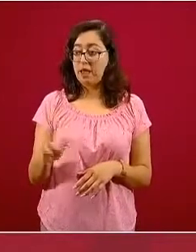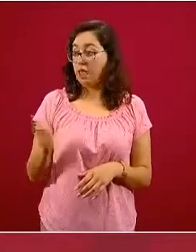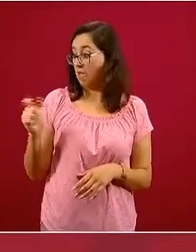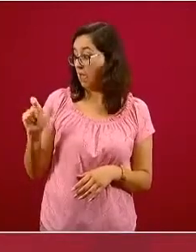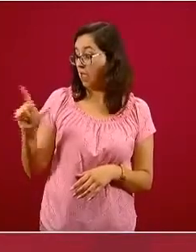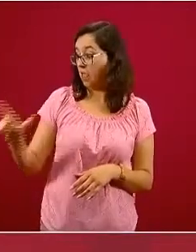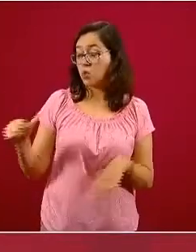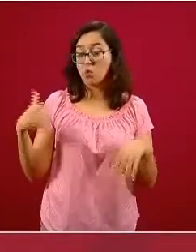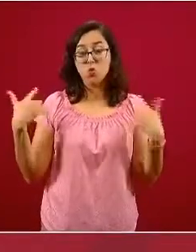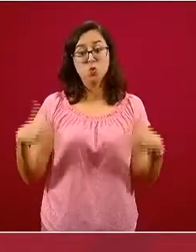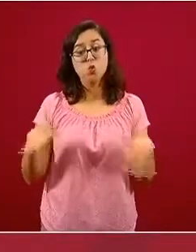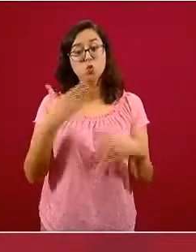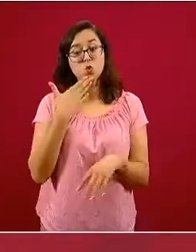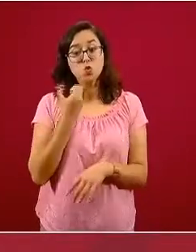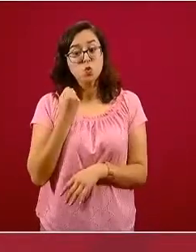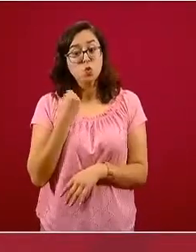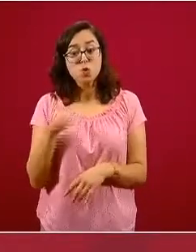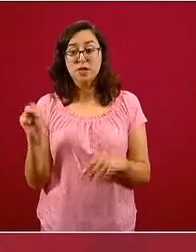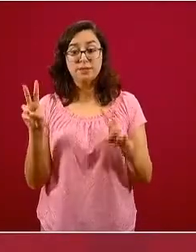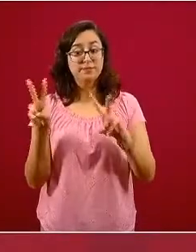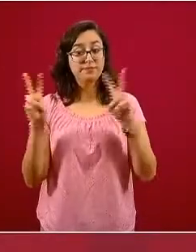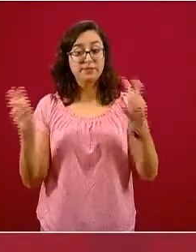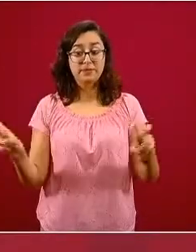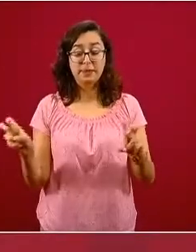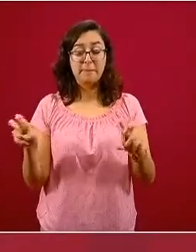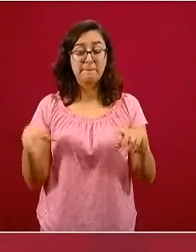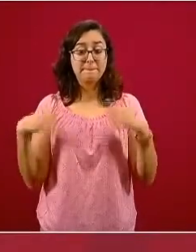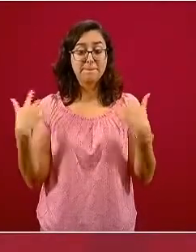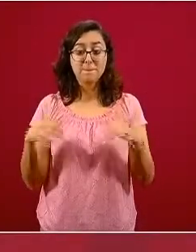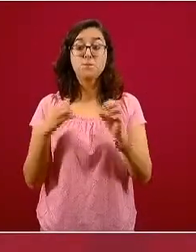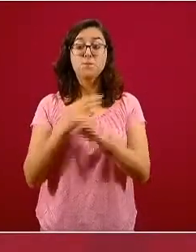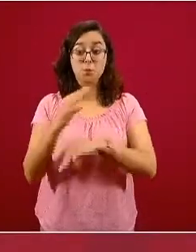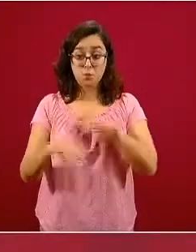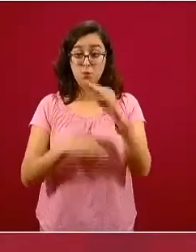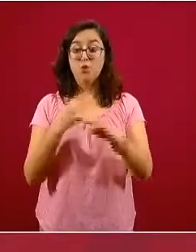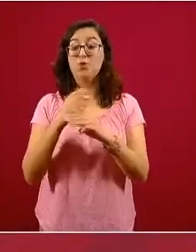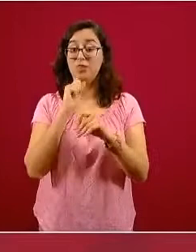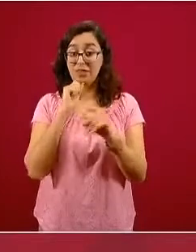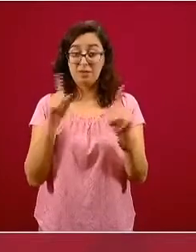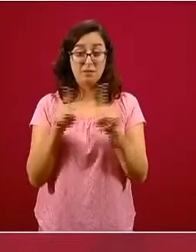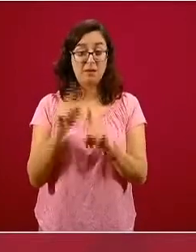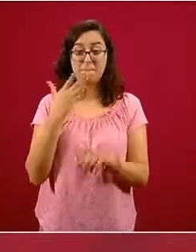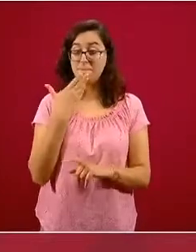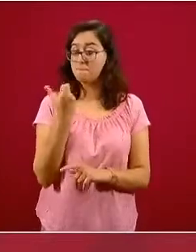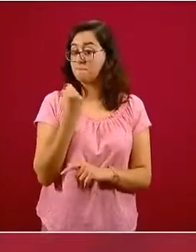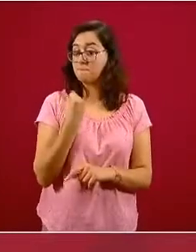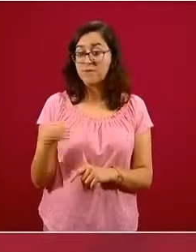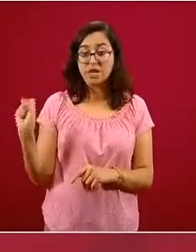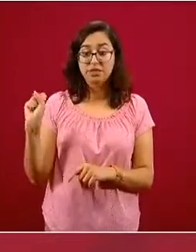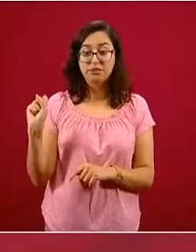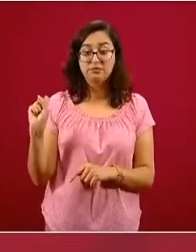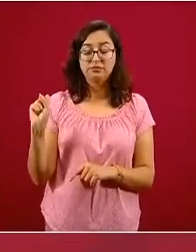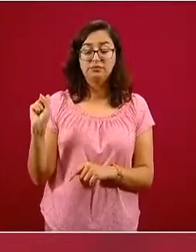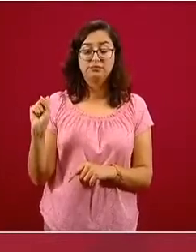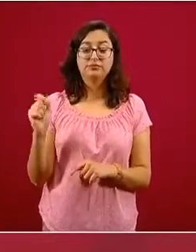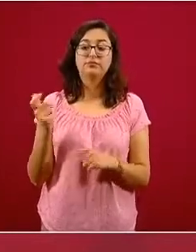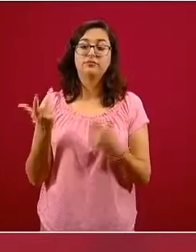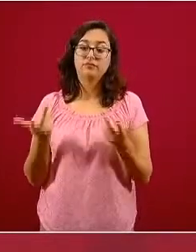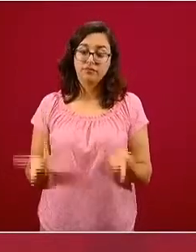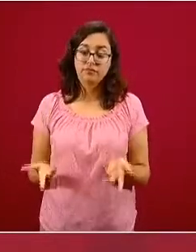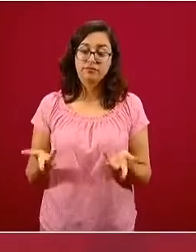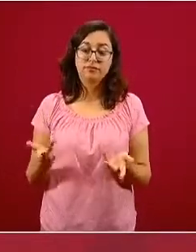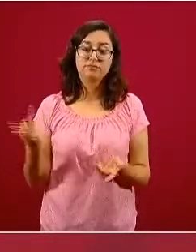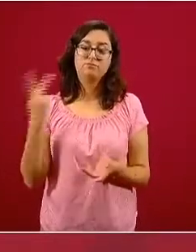expertas de este tema en México y uno de los expertos mundiales más reconocidos, esto depende de tener